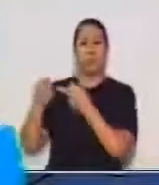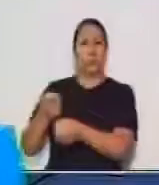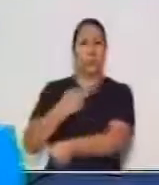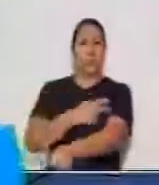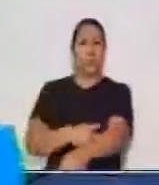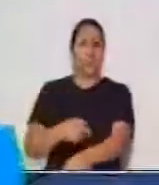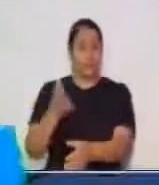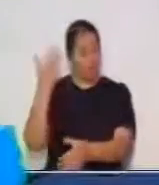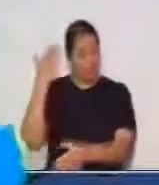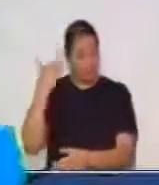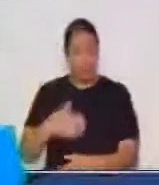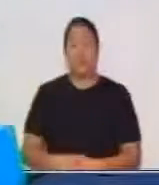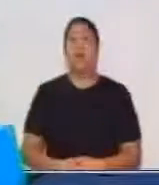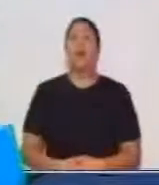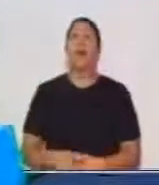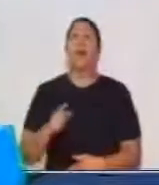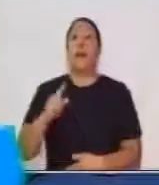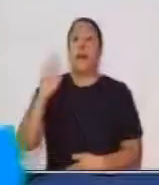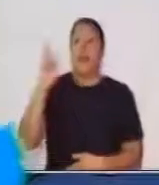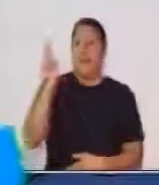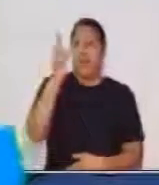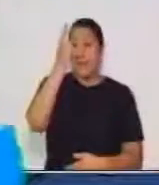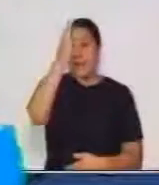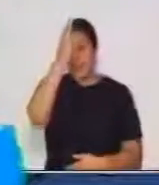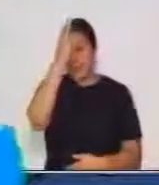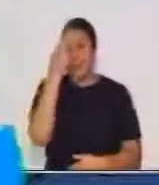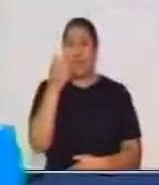el rey Arturo